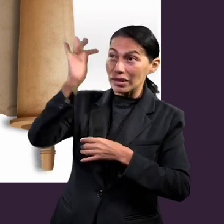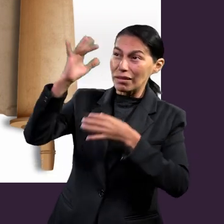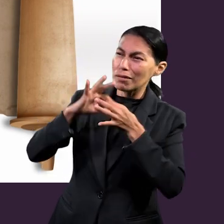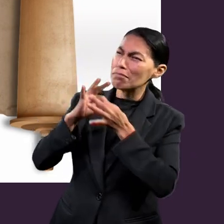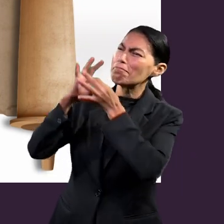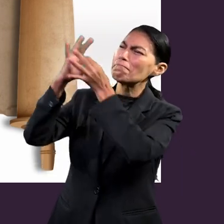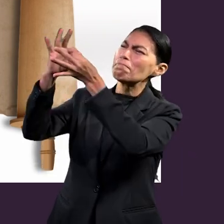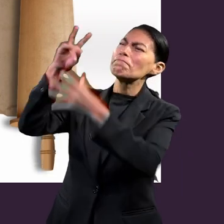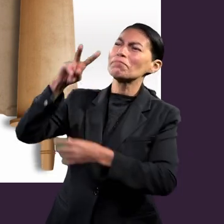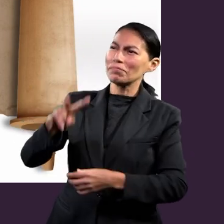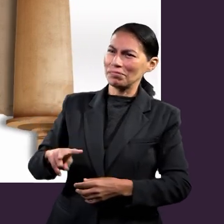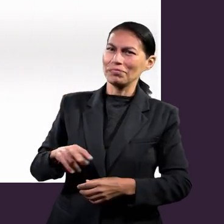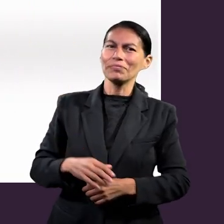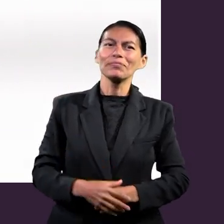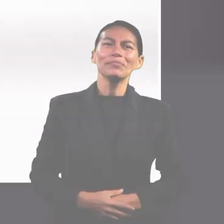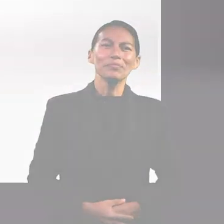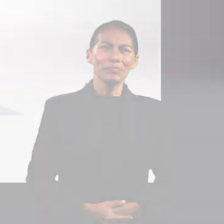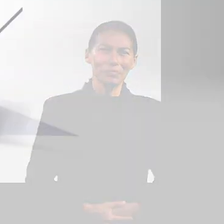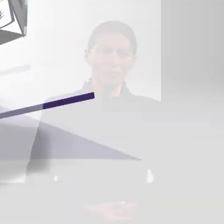santidad de la verdad.